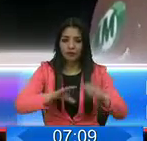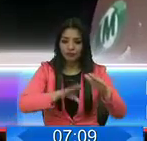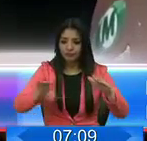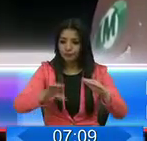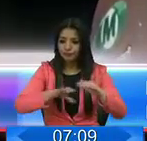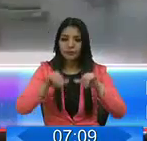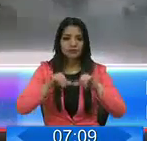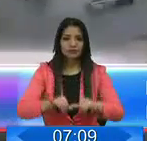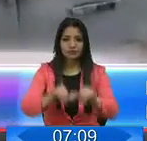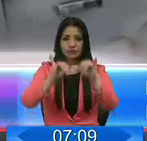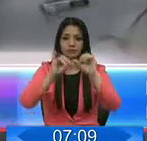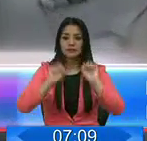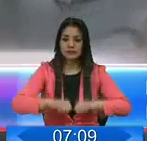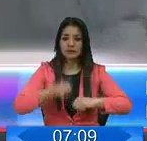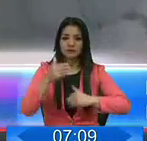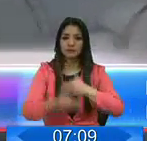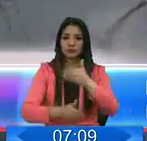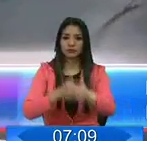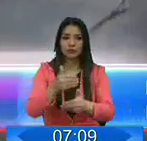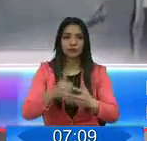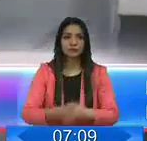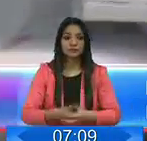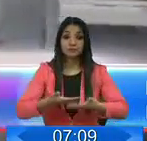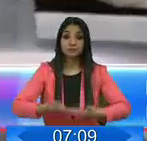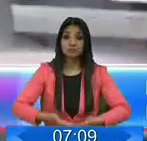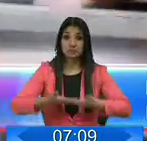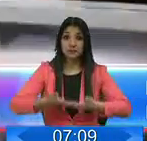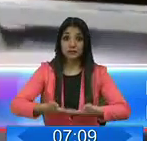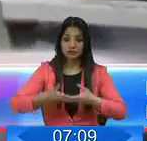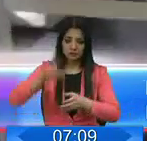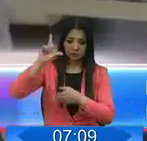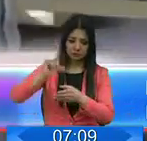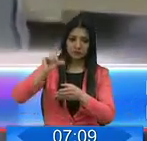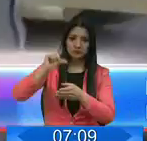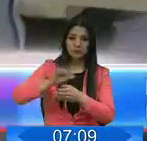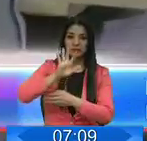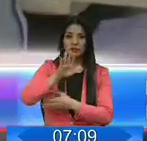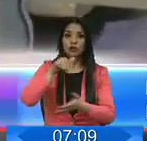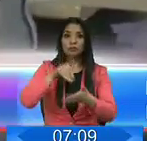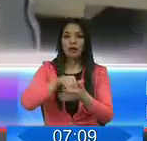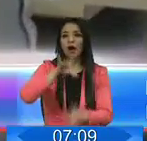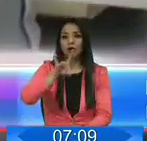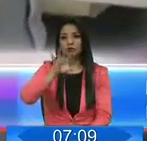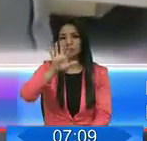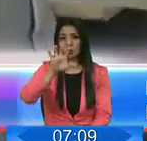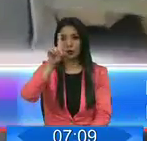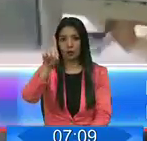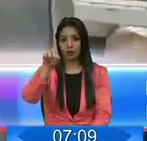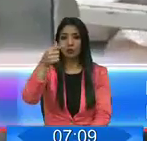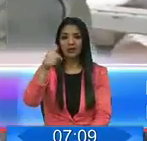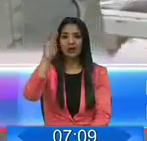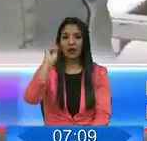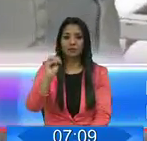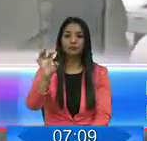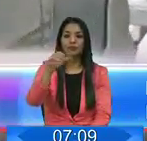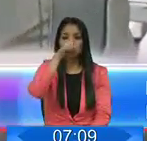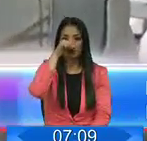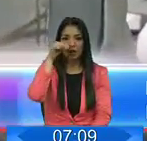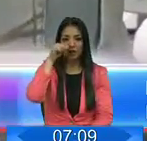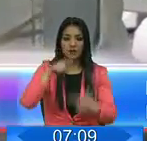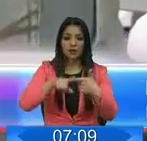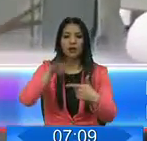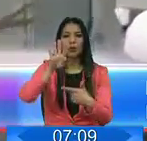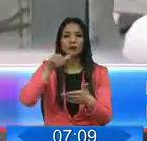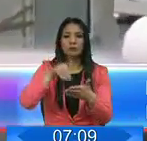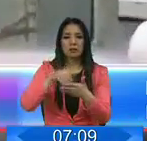procedimiento. De acuerdo al pesaje y la prueba preliminar de campo, 5.851 gramos de cocaína y 4.476